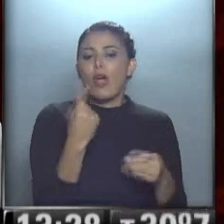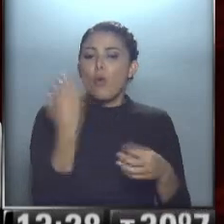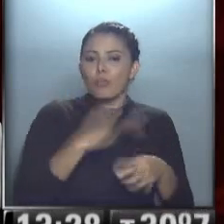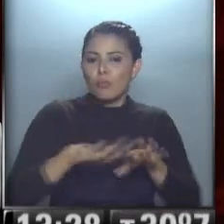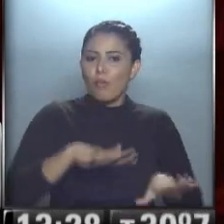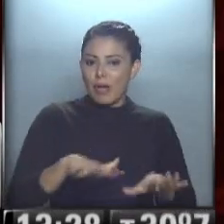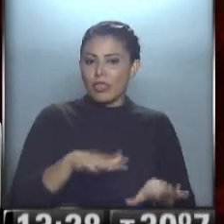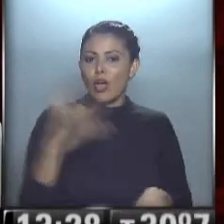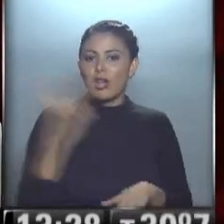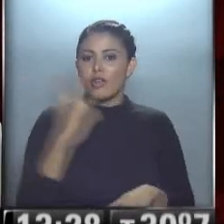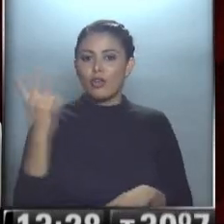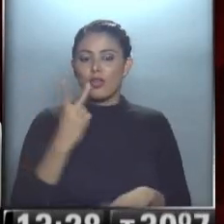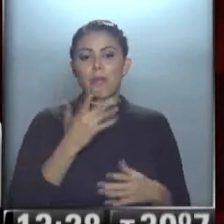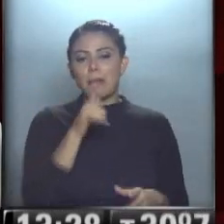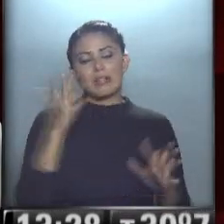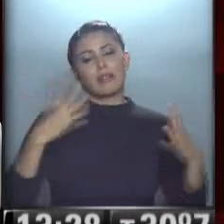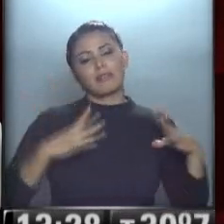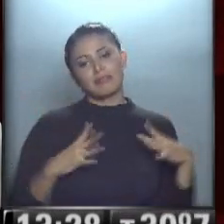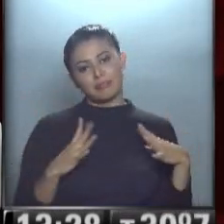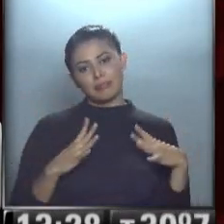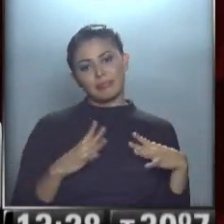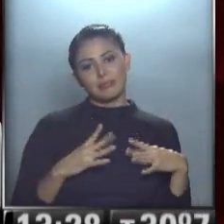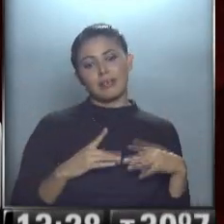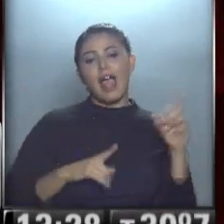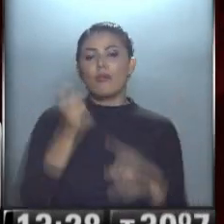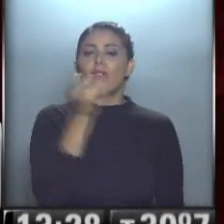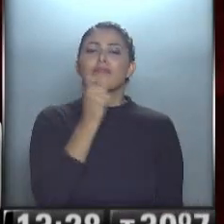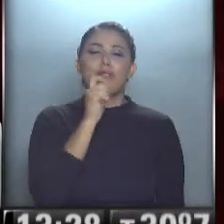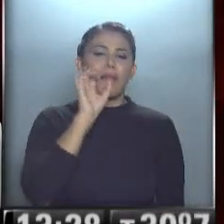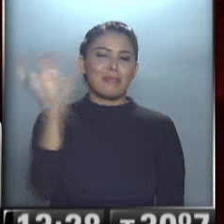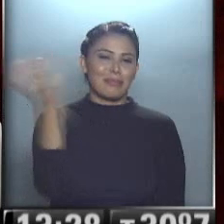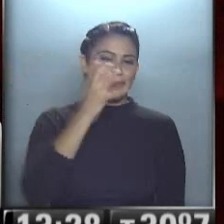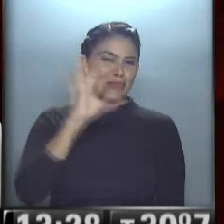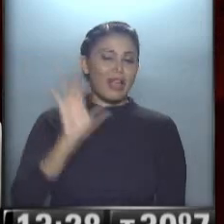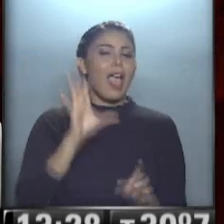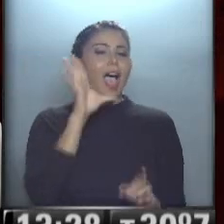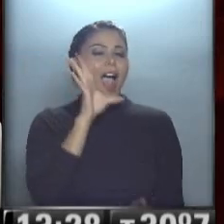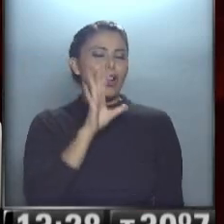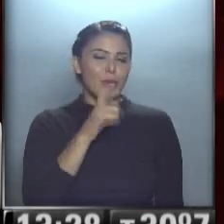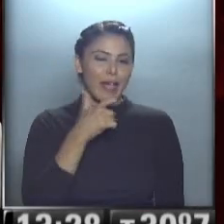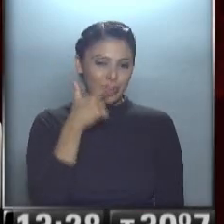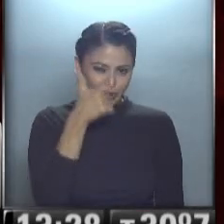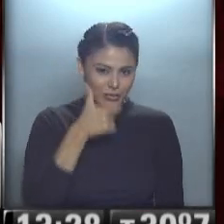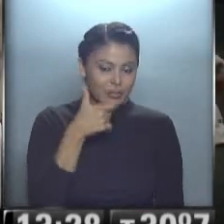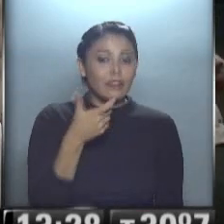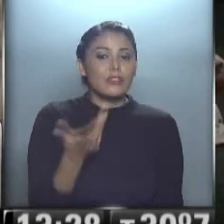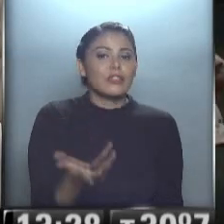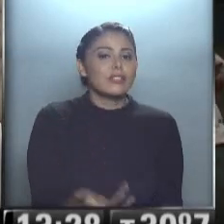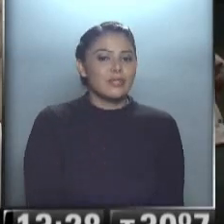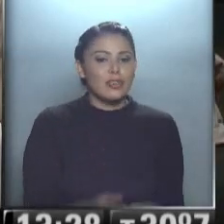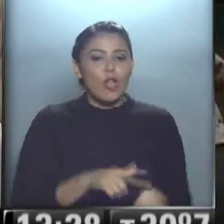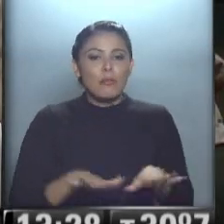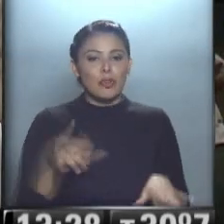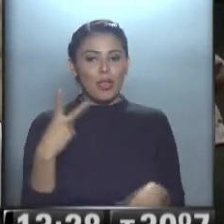se supone que los dos personajes están muy relajados, se están gastando algunas bromas con cierta ironía ácida, entonces es un momento